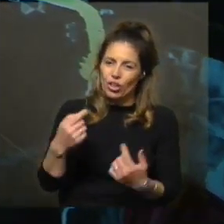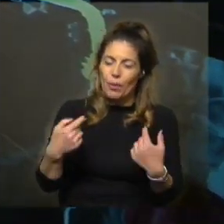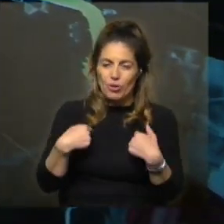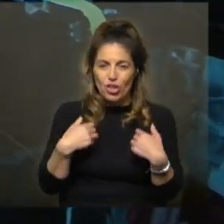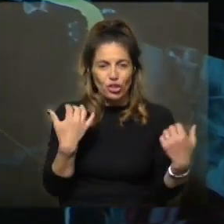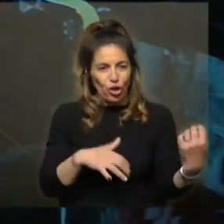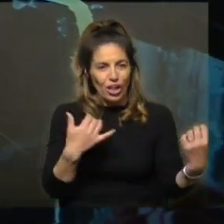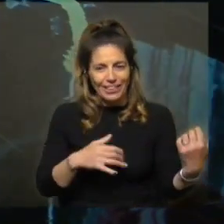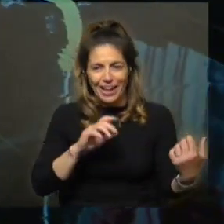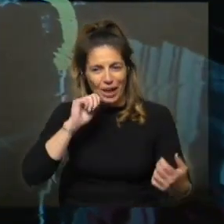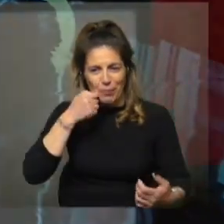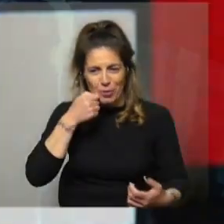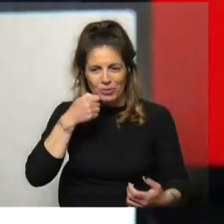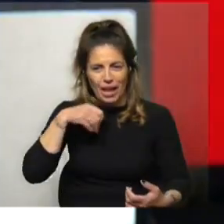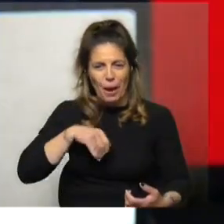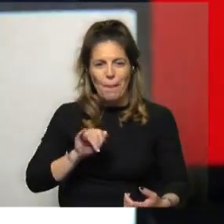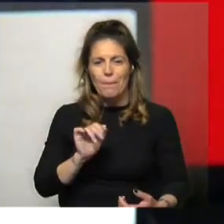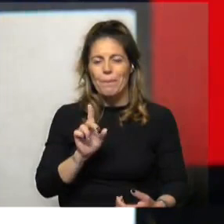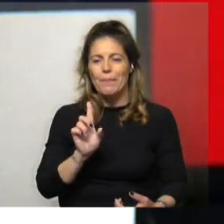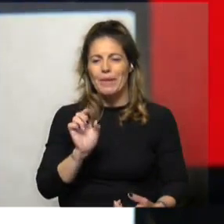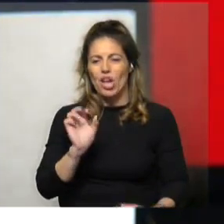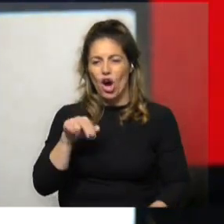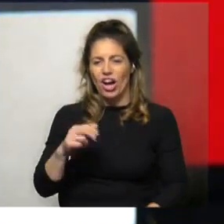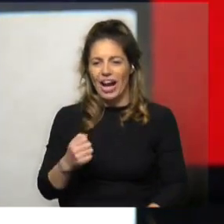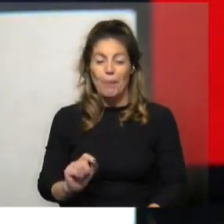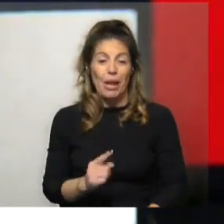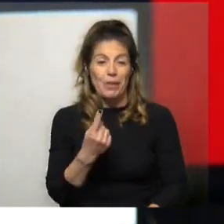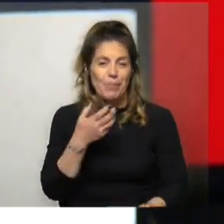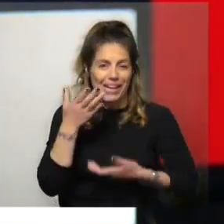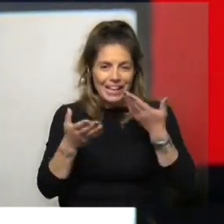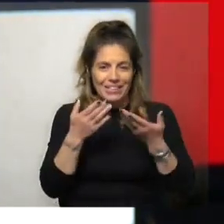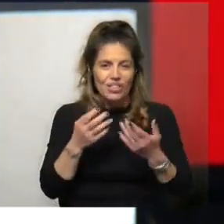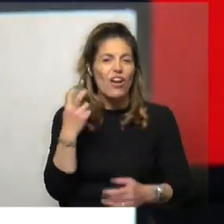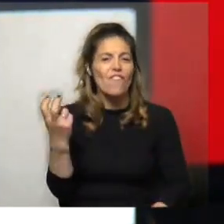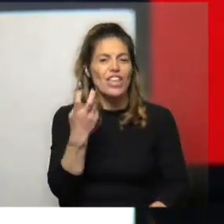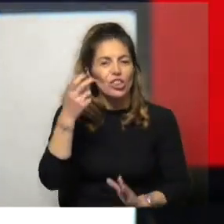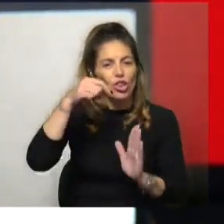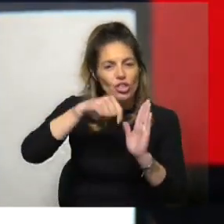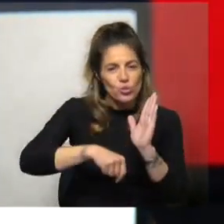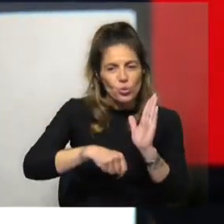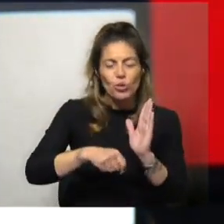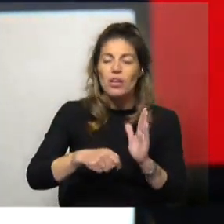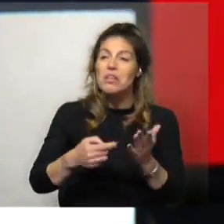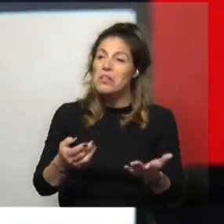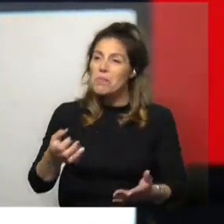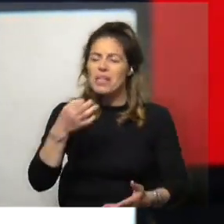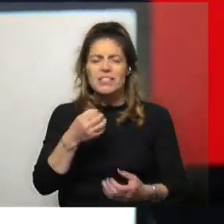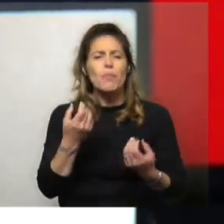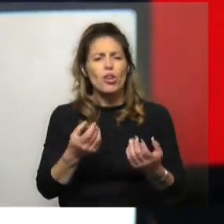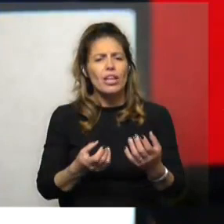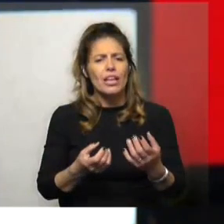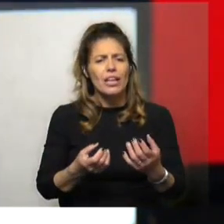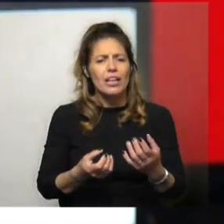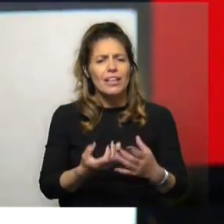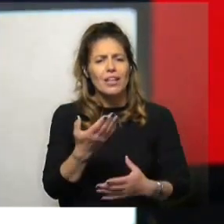toco la guitarra y me gusta la milonga porque la primer canción que saqué fue vientos del sur dice Ah Mirá y por qué la sacaste